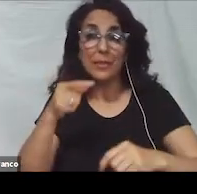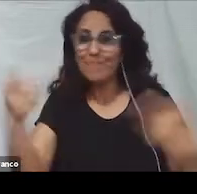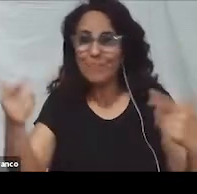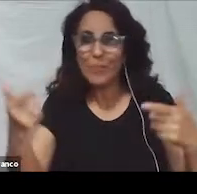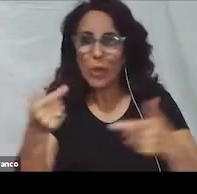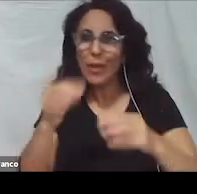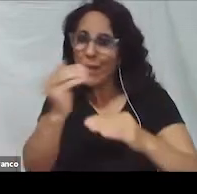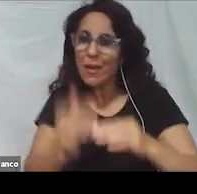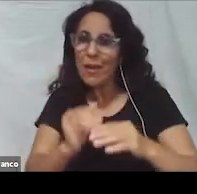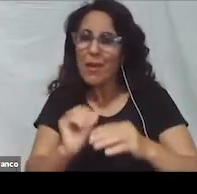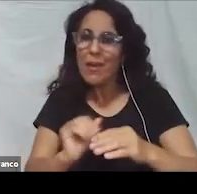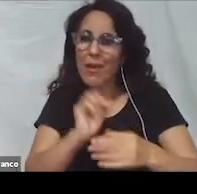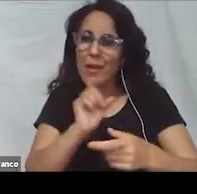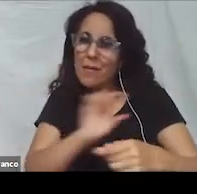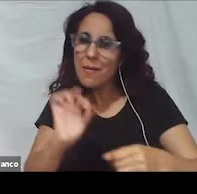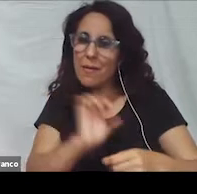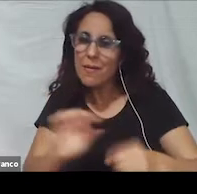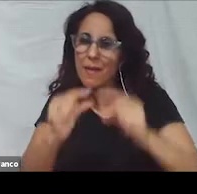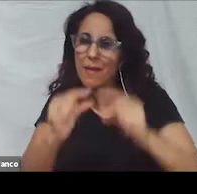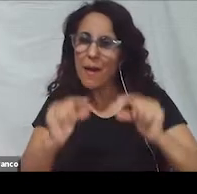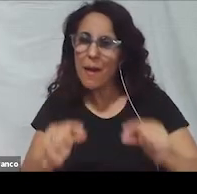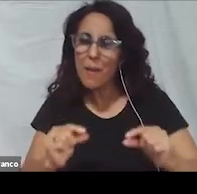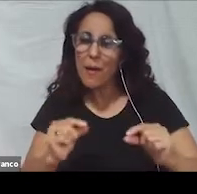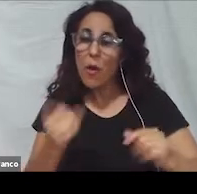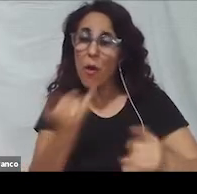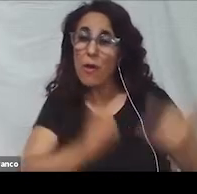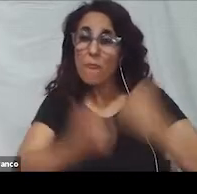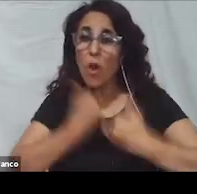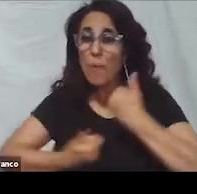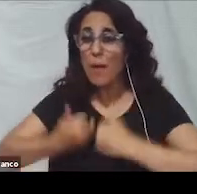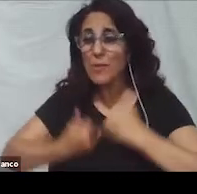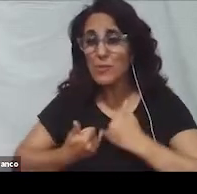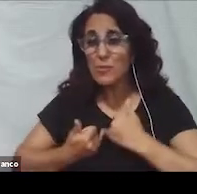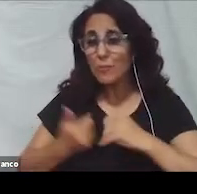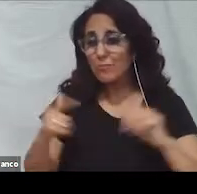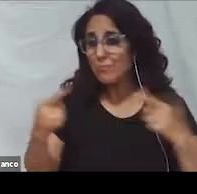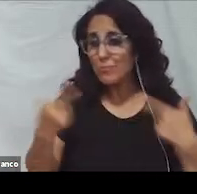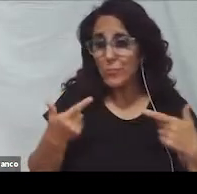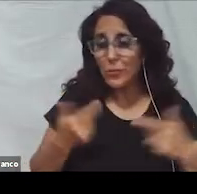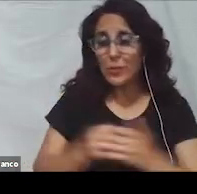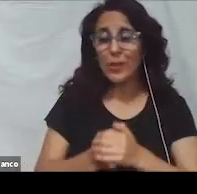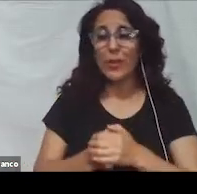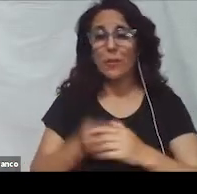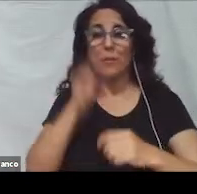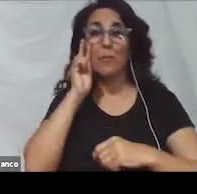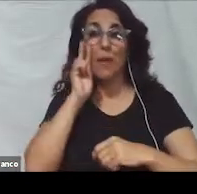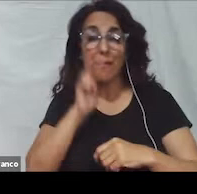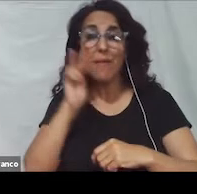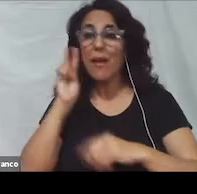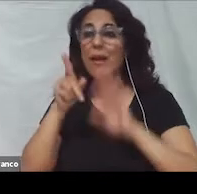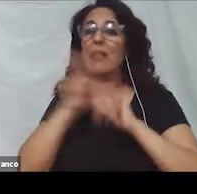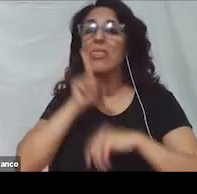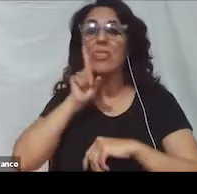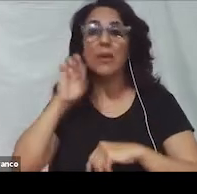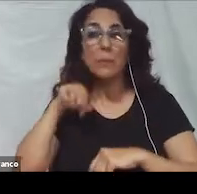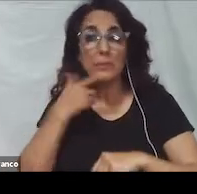subtítulos, yo me voy a estar perdiendo información que podría estar accediendo, ¿sí? Entonces, vamos a ir viendo cómo todos